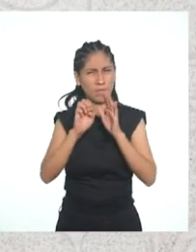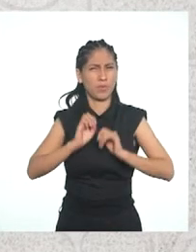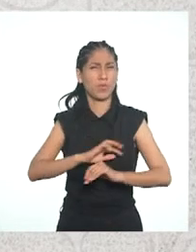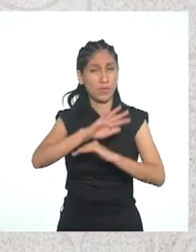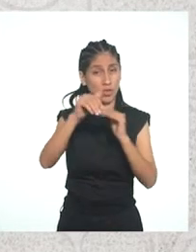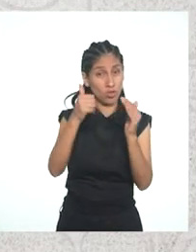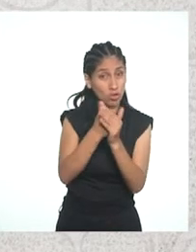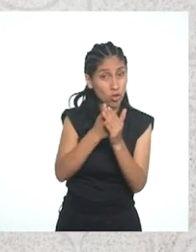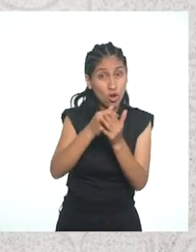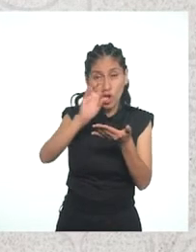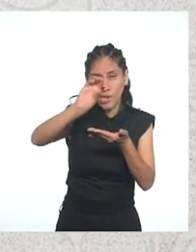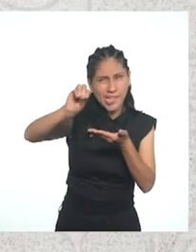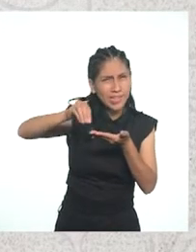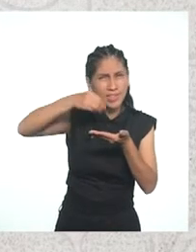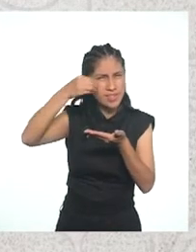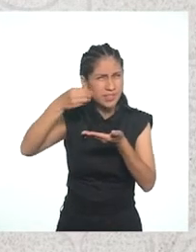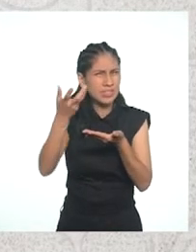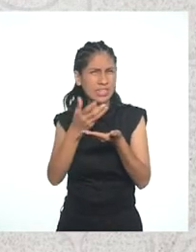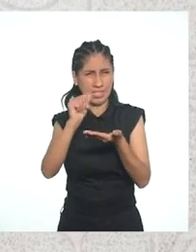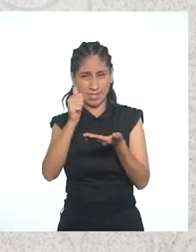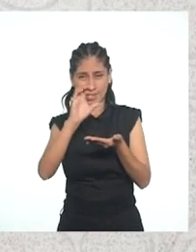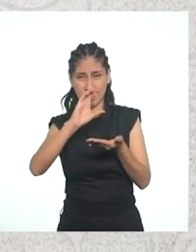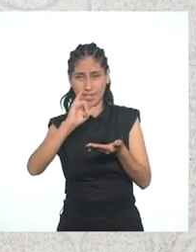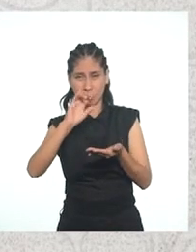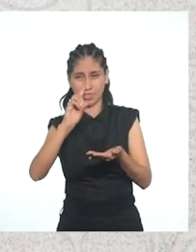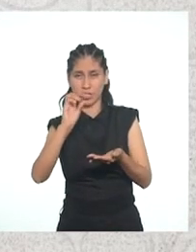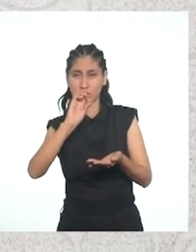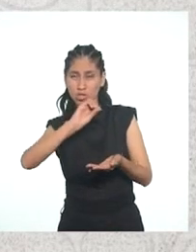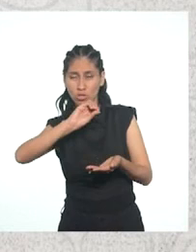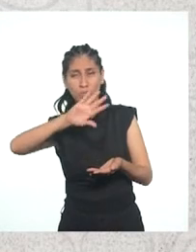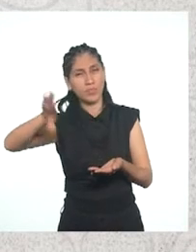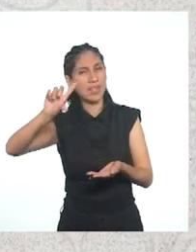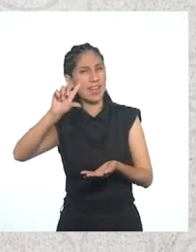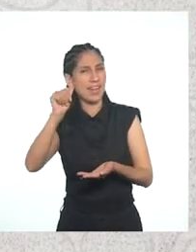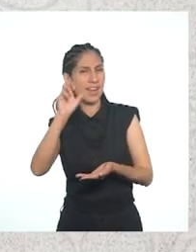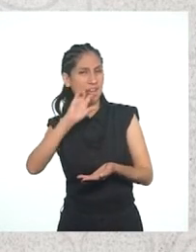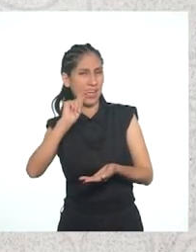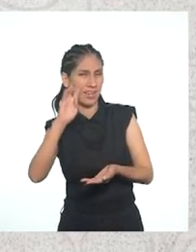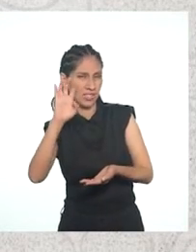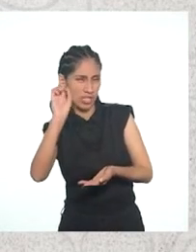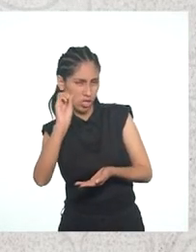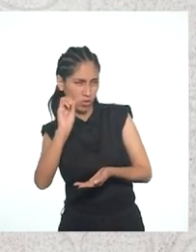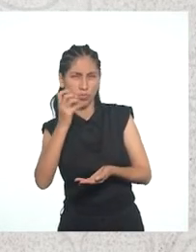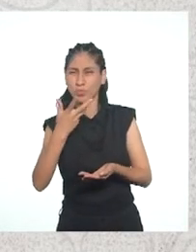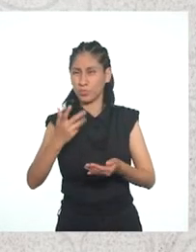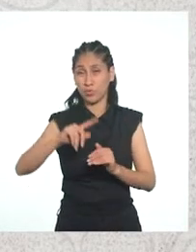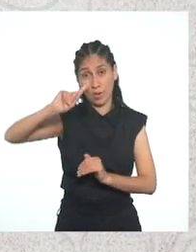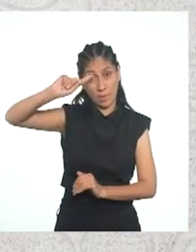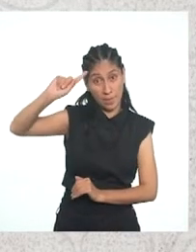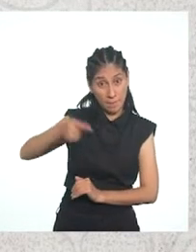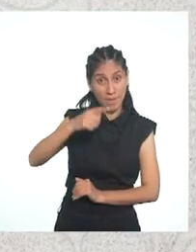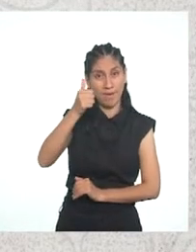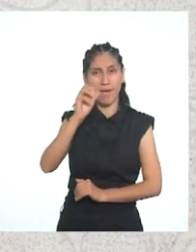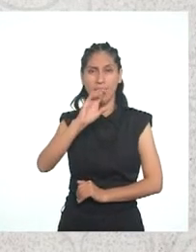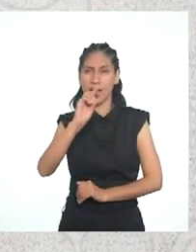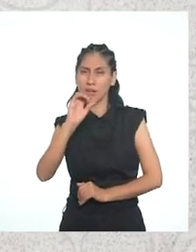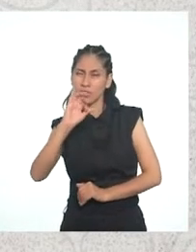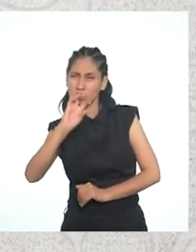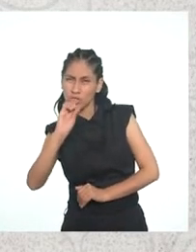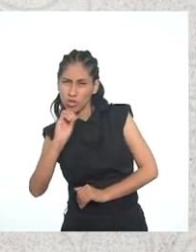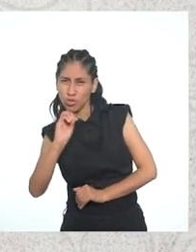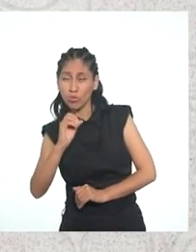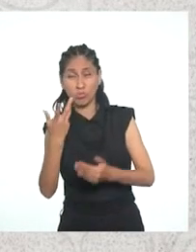tiene el ácido láctico. Fue el primer ácido que se obtuvo por fermentación. Se